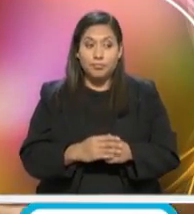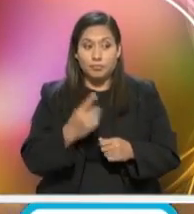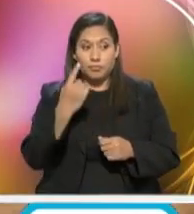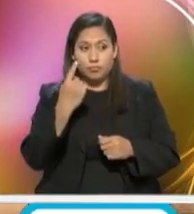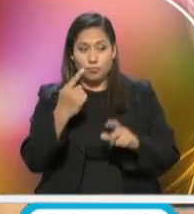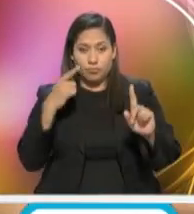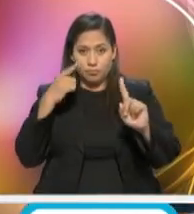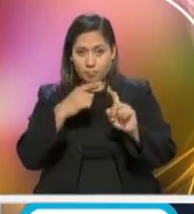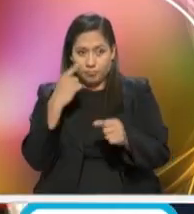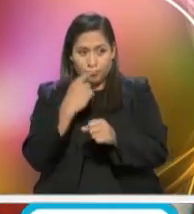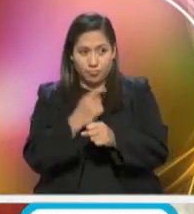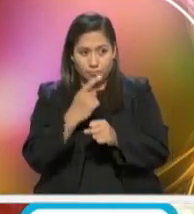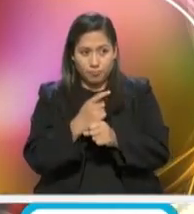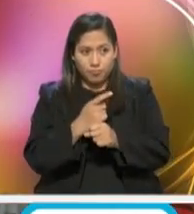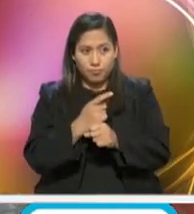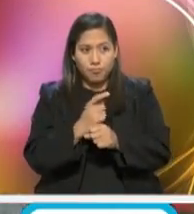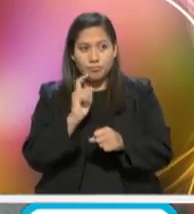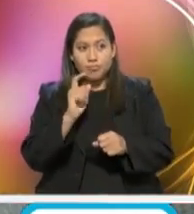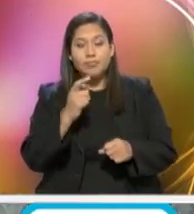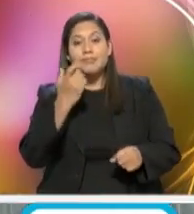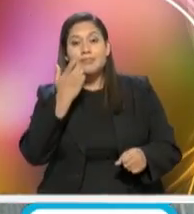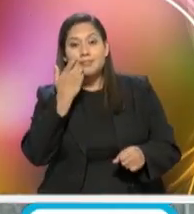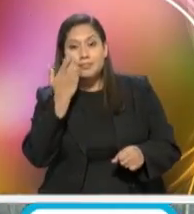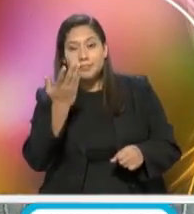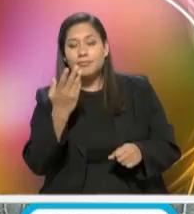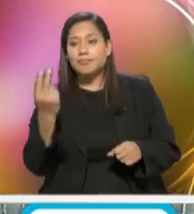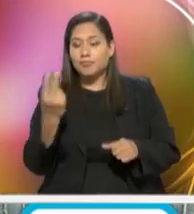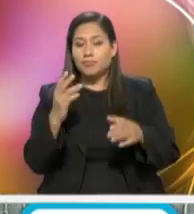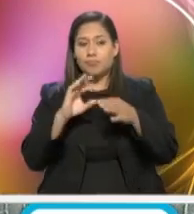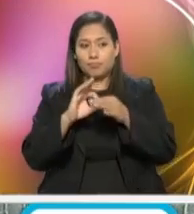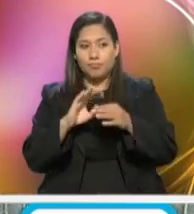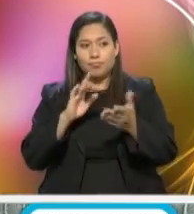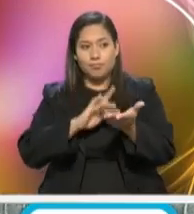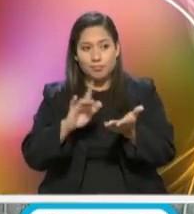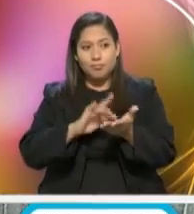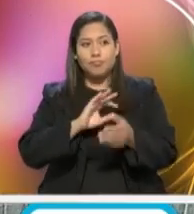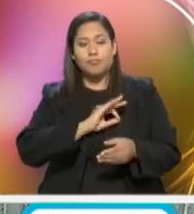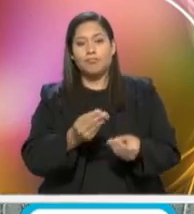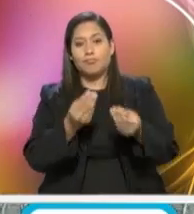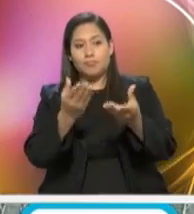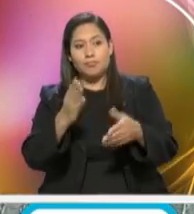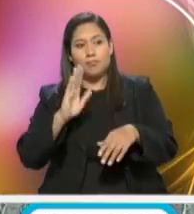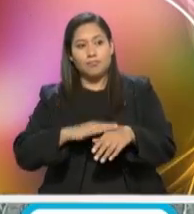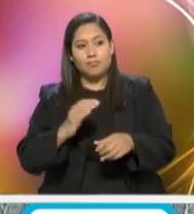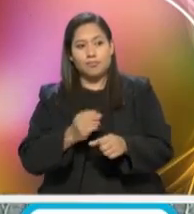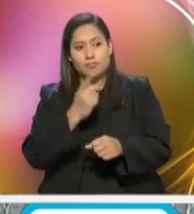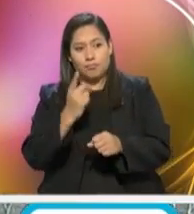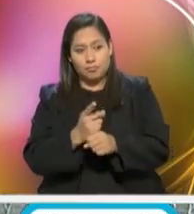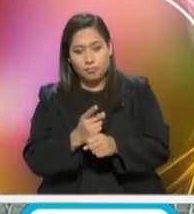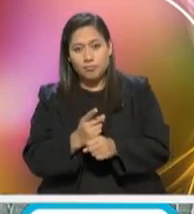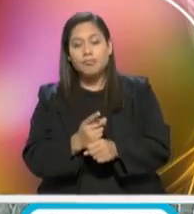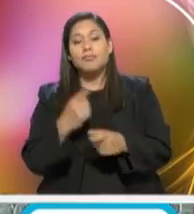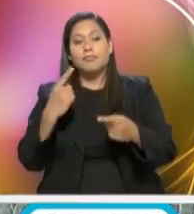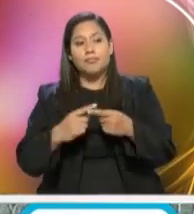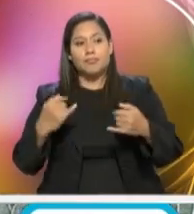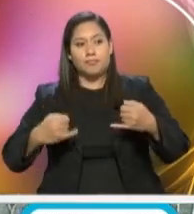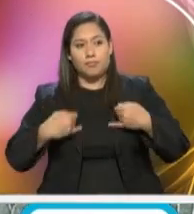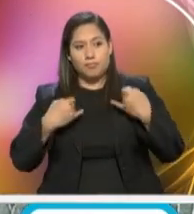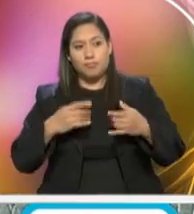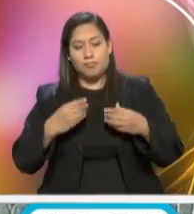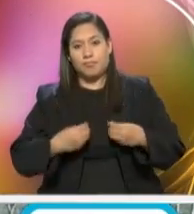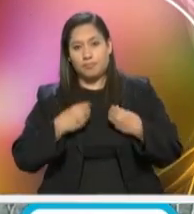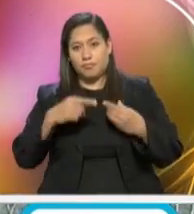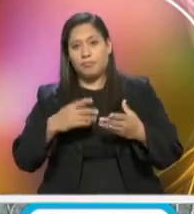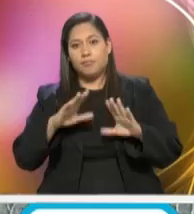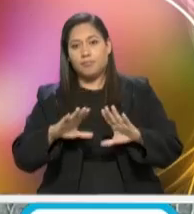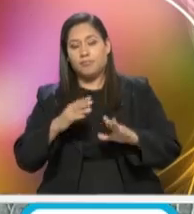los objetivos principales que se está buscando con esta colaboración es el poder ofrecer mayores oportunidades a los jóvenes que habitan en la Ciudad